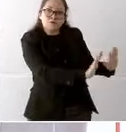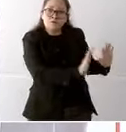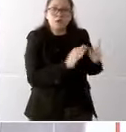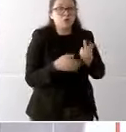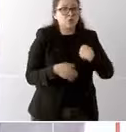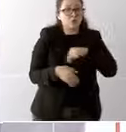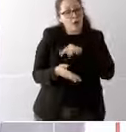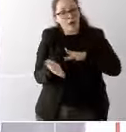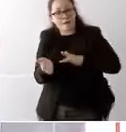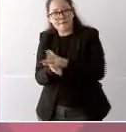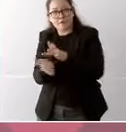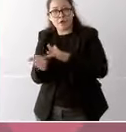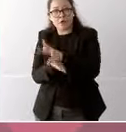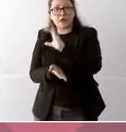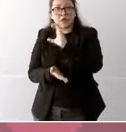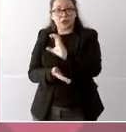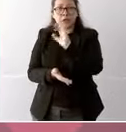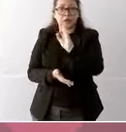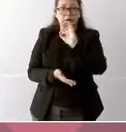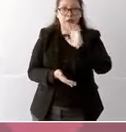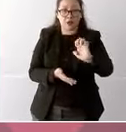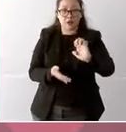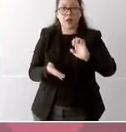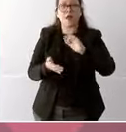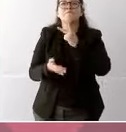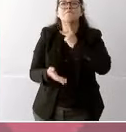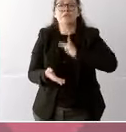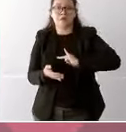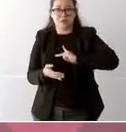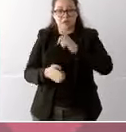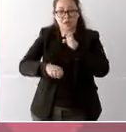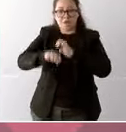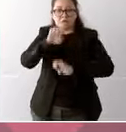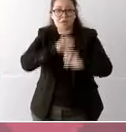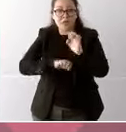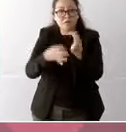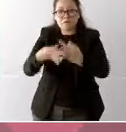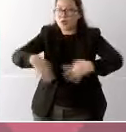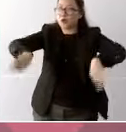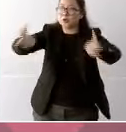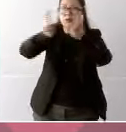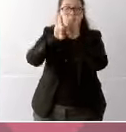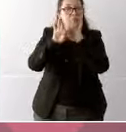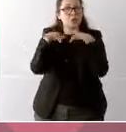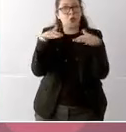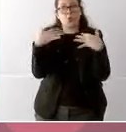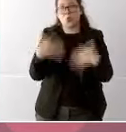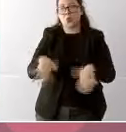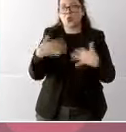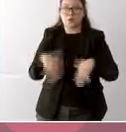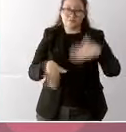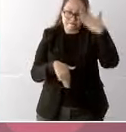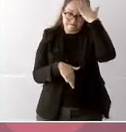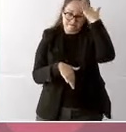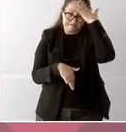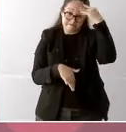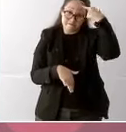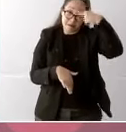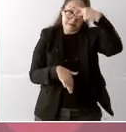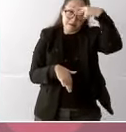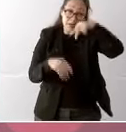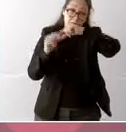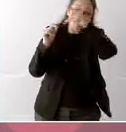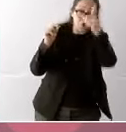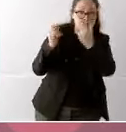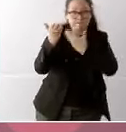la Comisión Federal de Electricidad y a Pemex, dos empresas fundamentales para el desarrollo de México, para